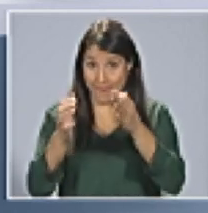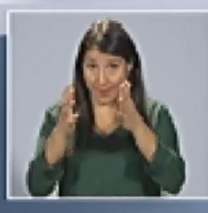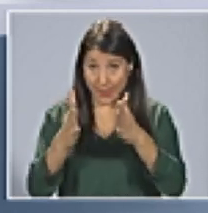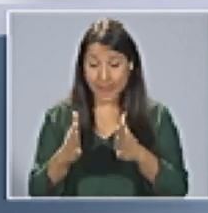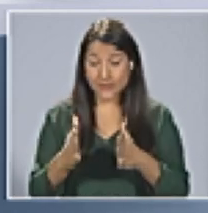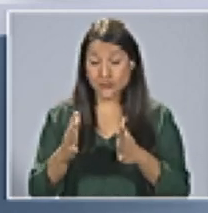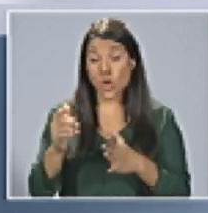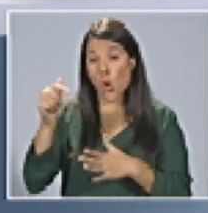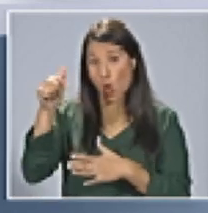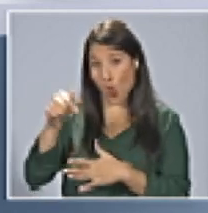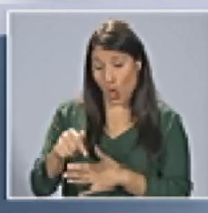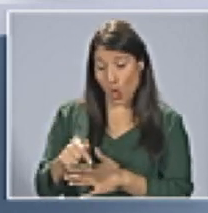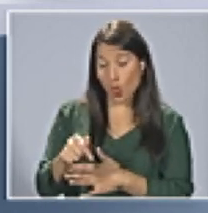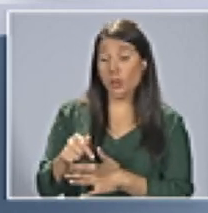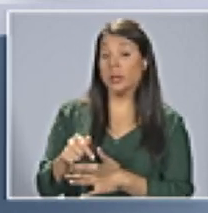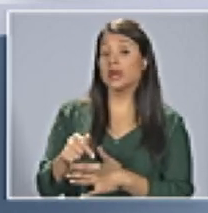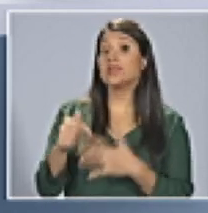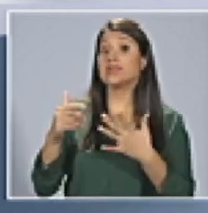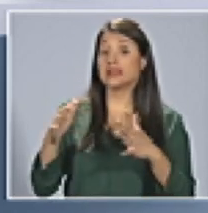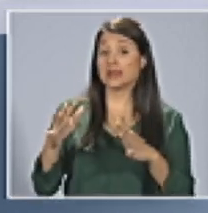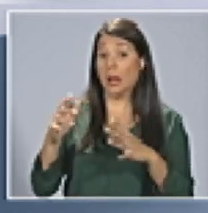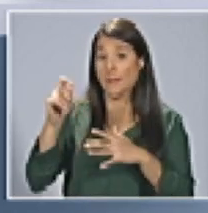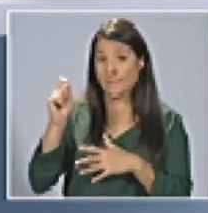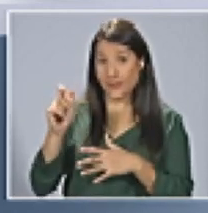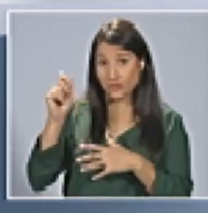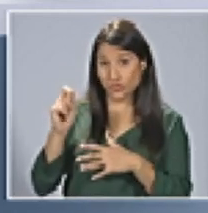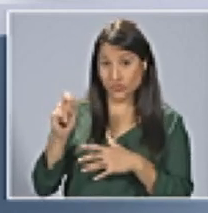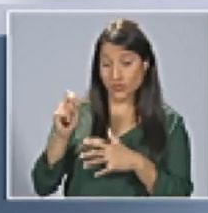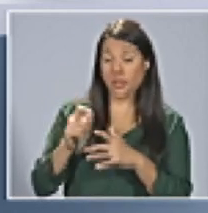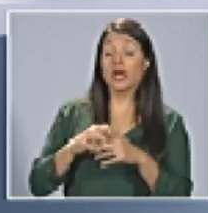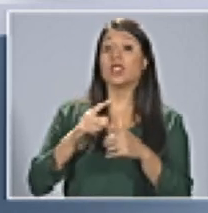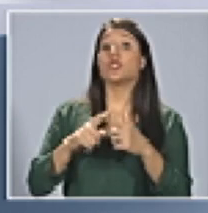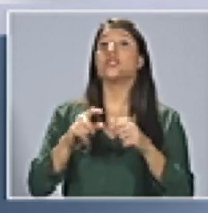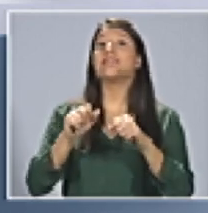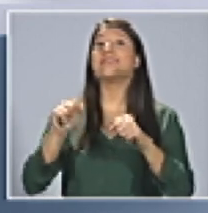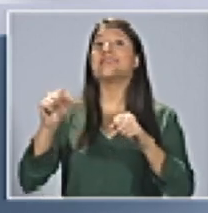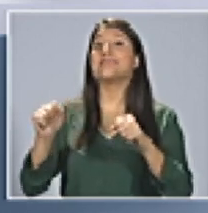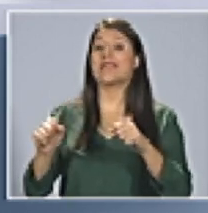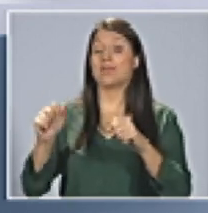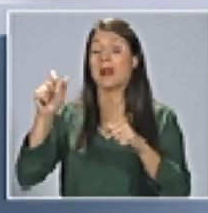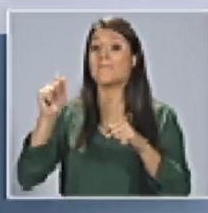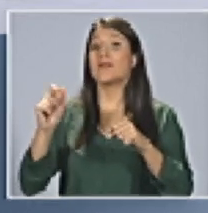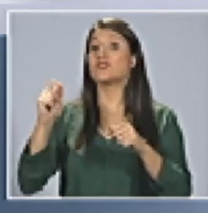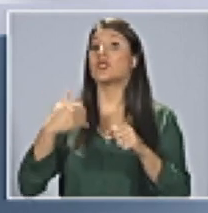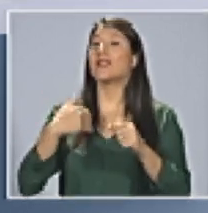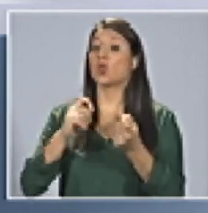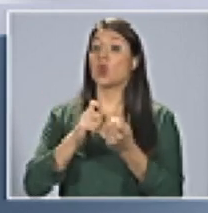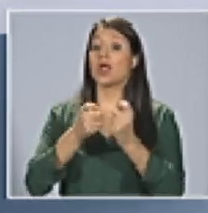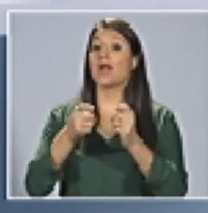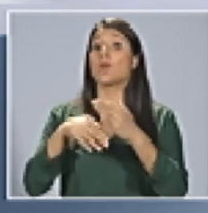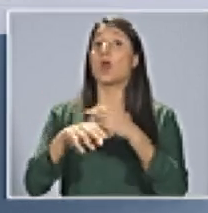acoge el día de hoy, ya el régimen de pensiones sufrió una modificación en el Poder Judicial y tendrán que